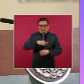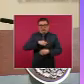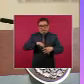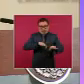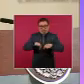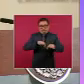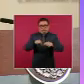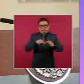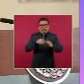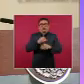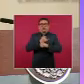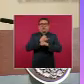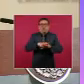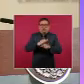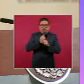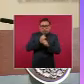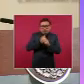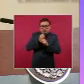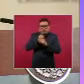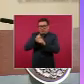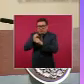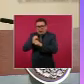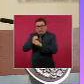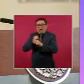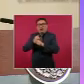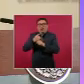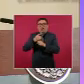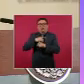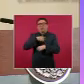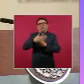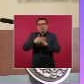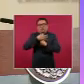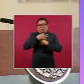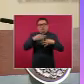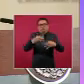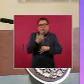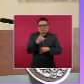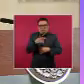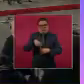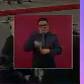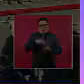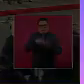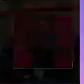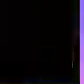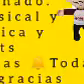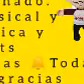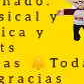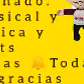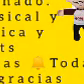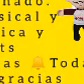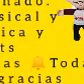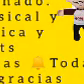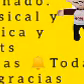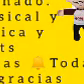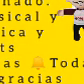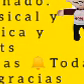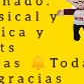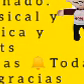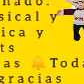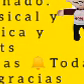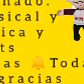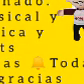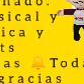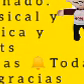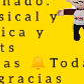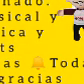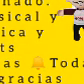trabajando técnicamente para que se pueda tener esta declaratoria en julio de este año. Por favor, los invito a suscríbete